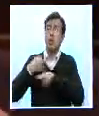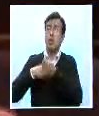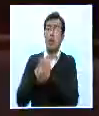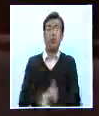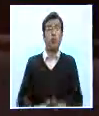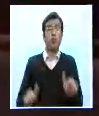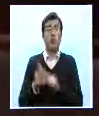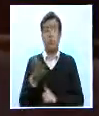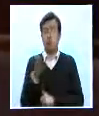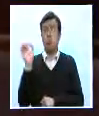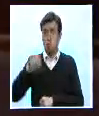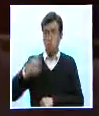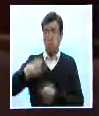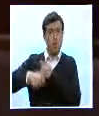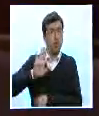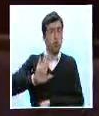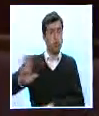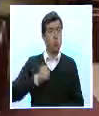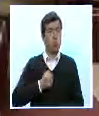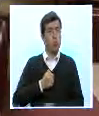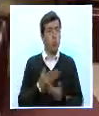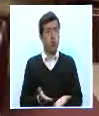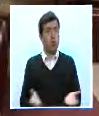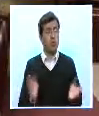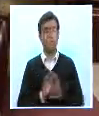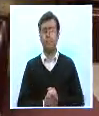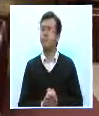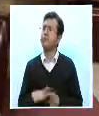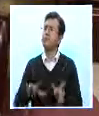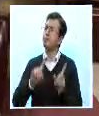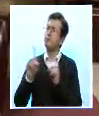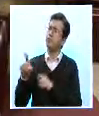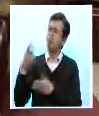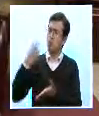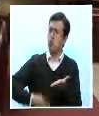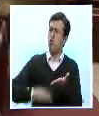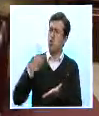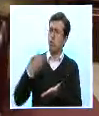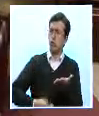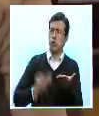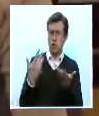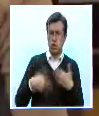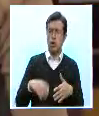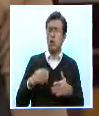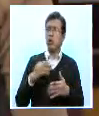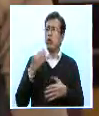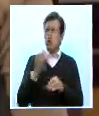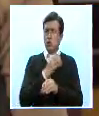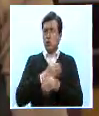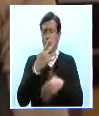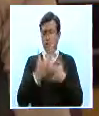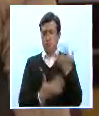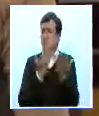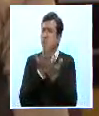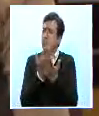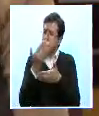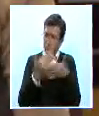puedan seguir vendiendo sus productos asambleísta hablemos ahora de estas multas económicas establecidas en esta propuesta y